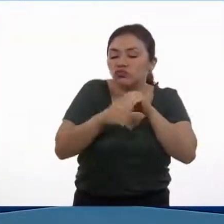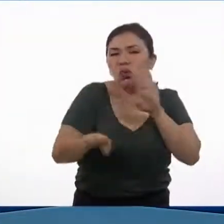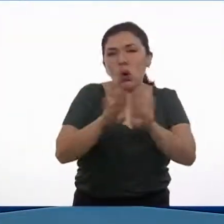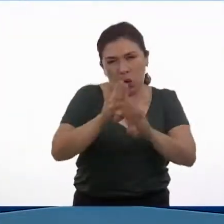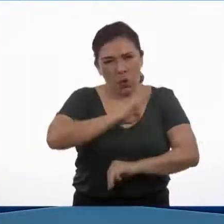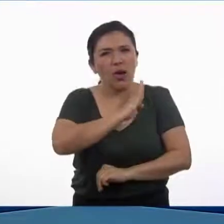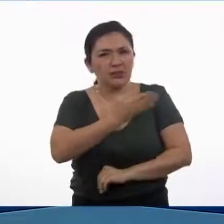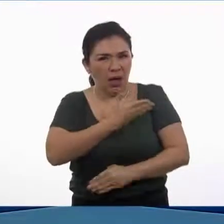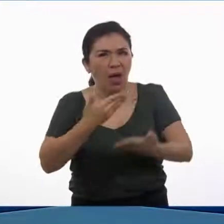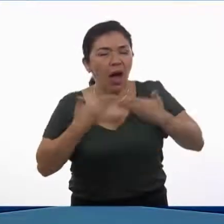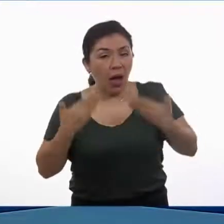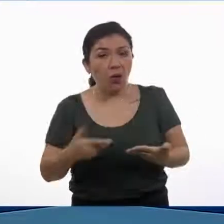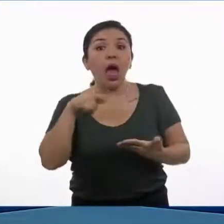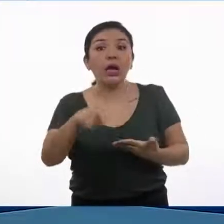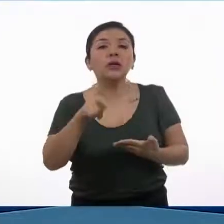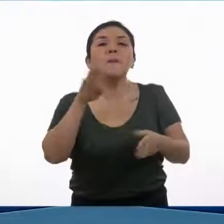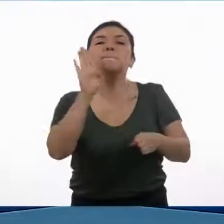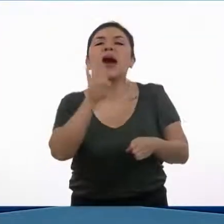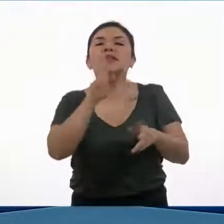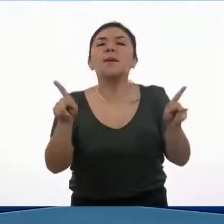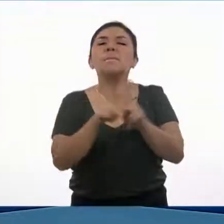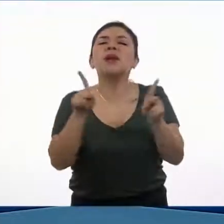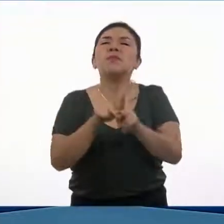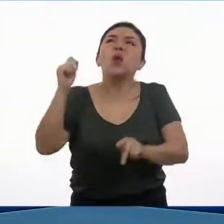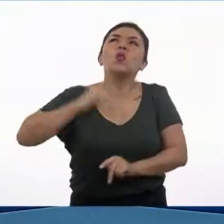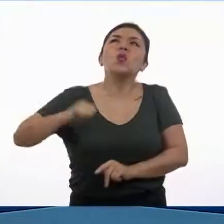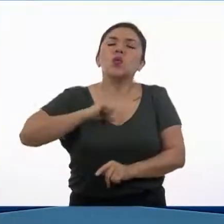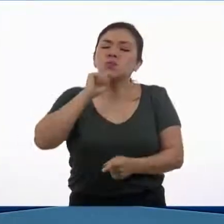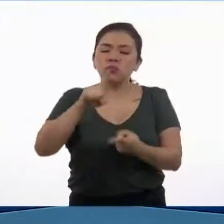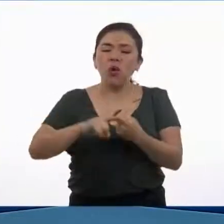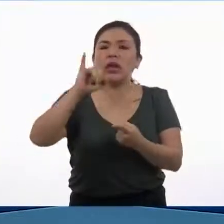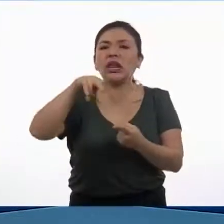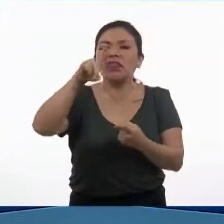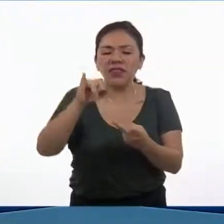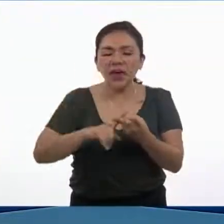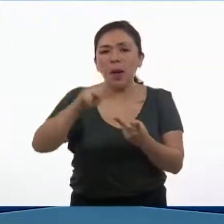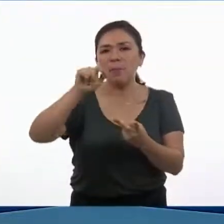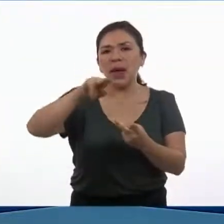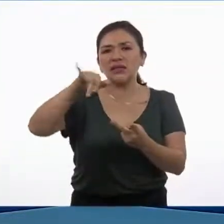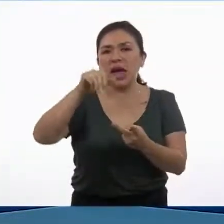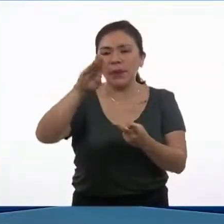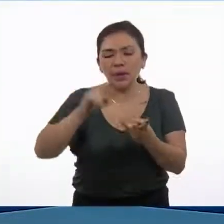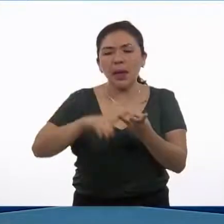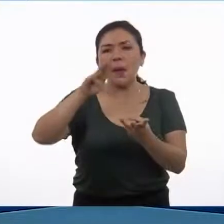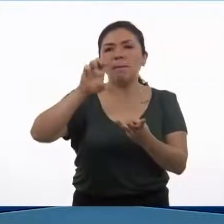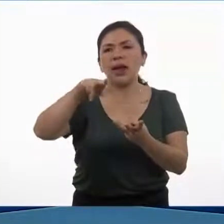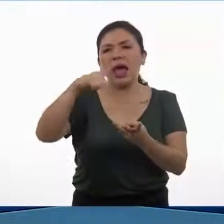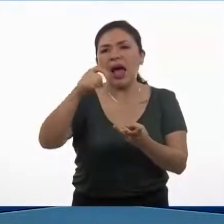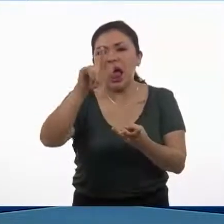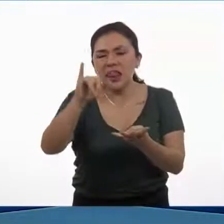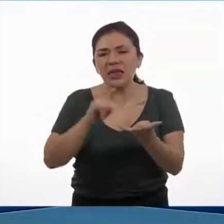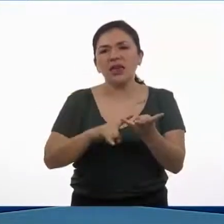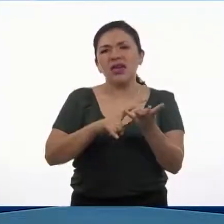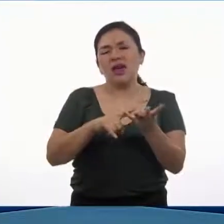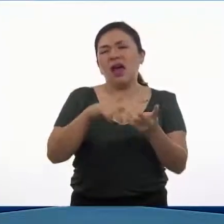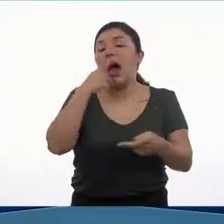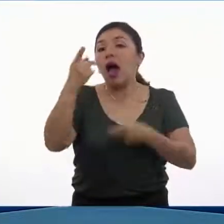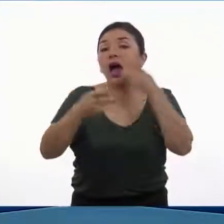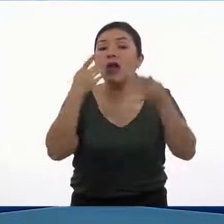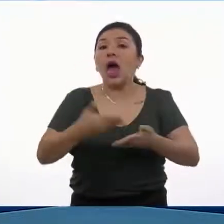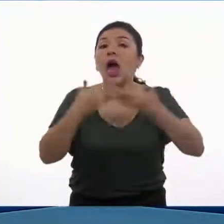español, resultan ser primas lejanas del hindi, el panjabi, el bengali, el gujarati, que se hablan en